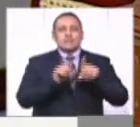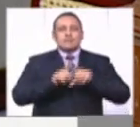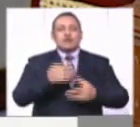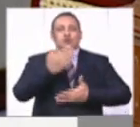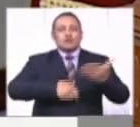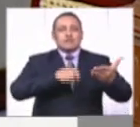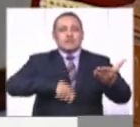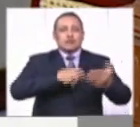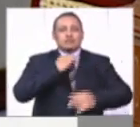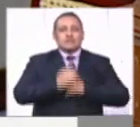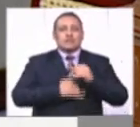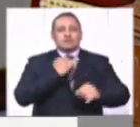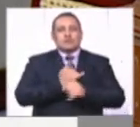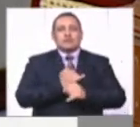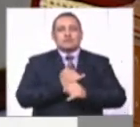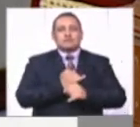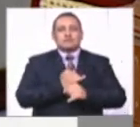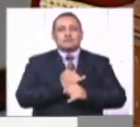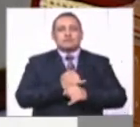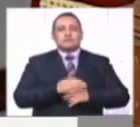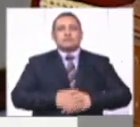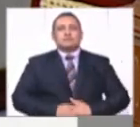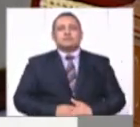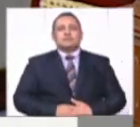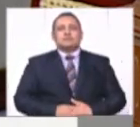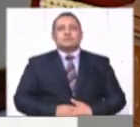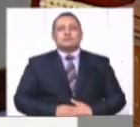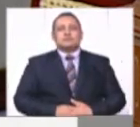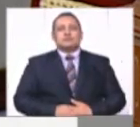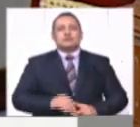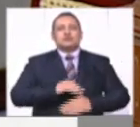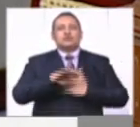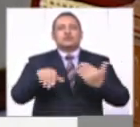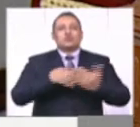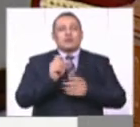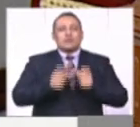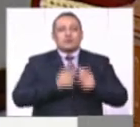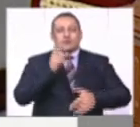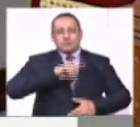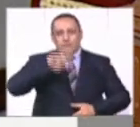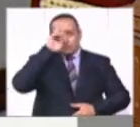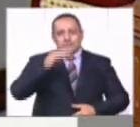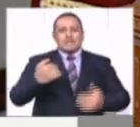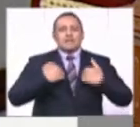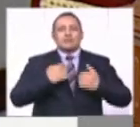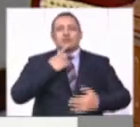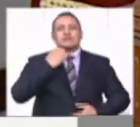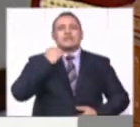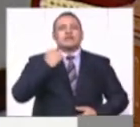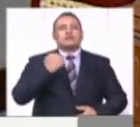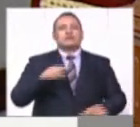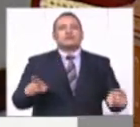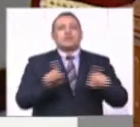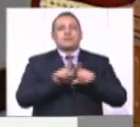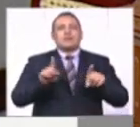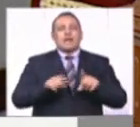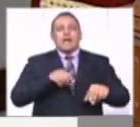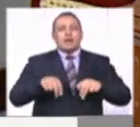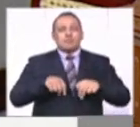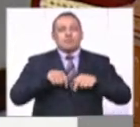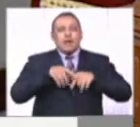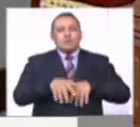tratados internacionales todos los peruanos tenemos derecho a movilizarnos